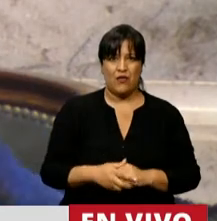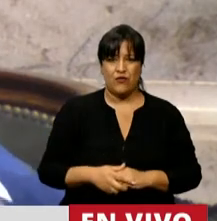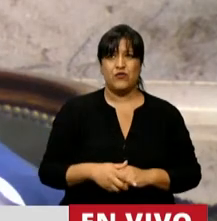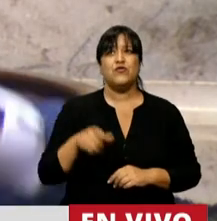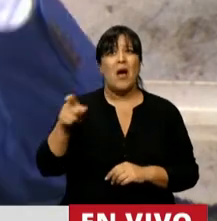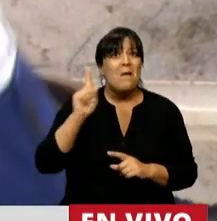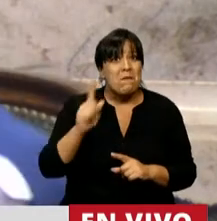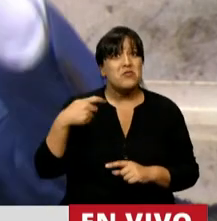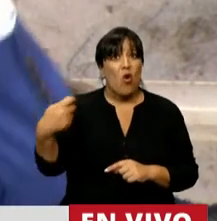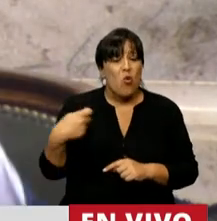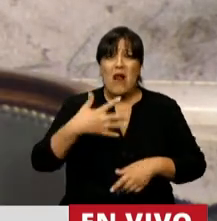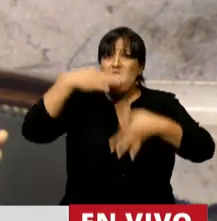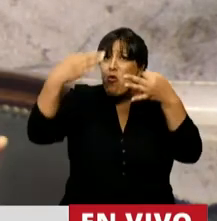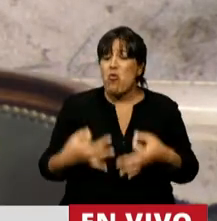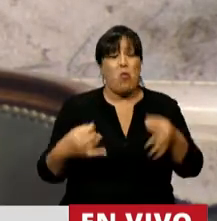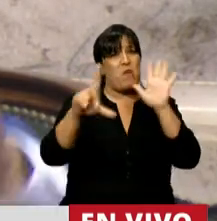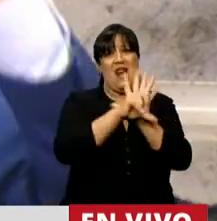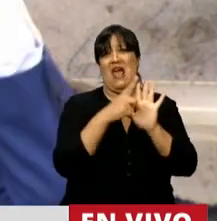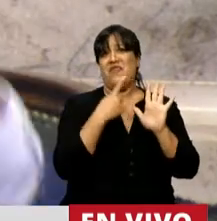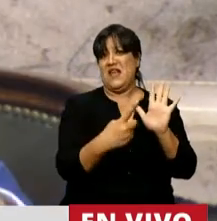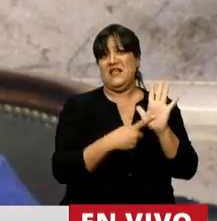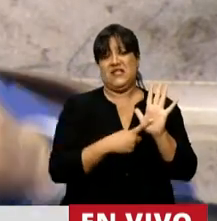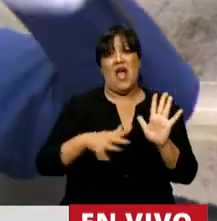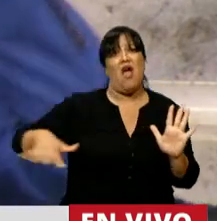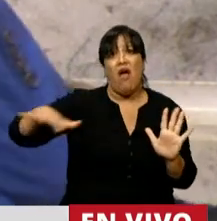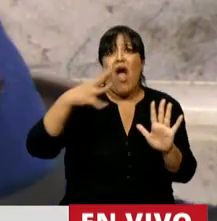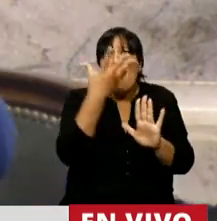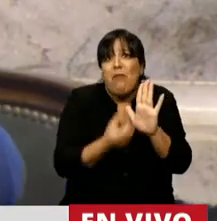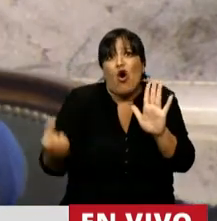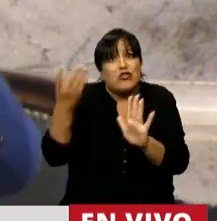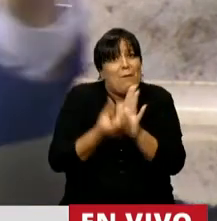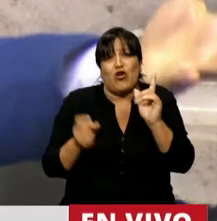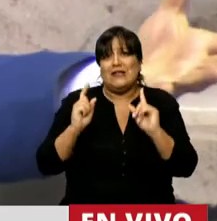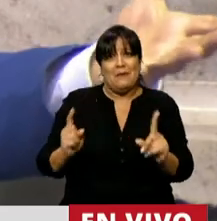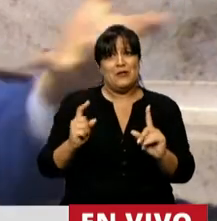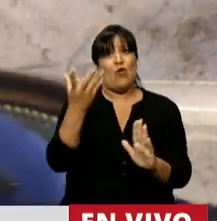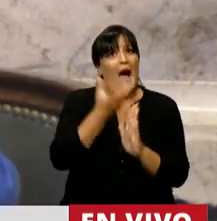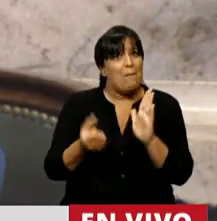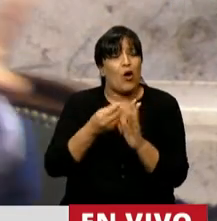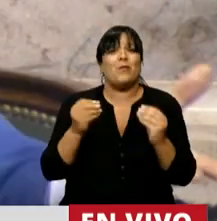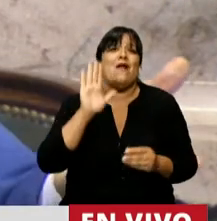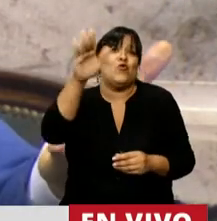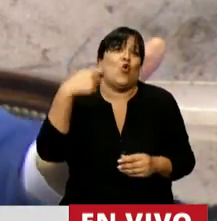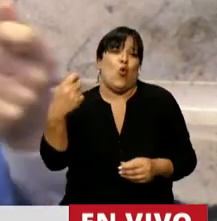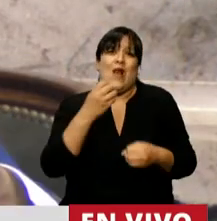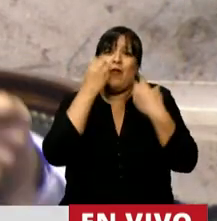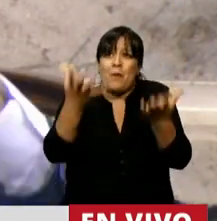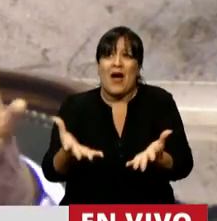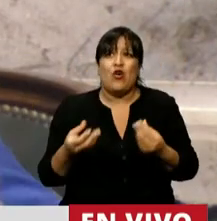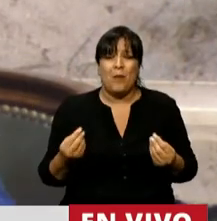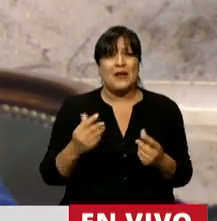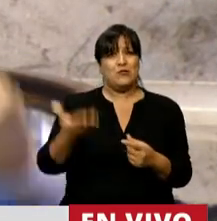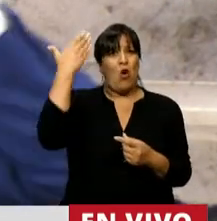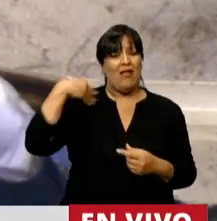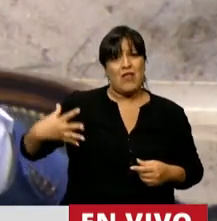que cumplió con lo que la ley decía, a la clase que aportó, a los que aportaron más para tener una buena jubilación, para poder sostener lo que